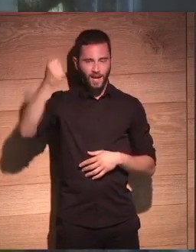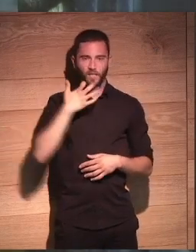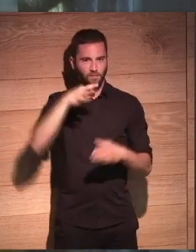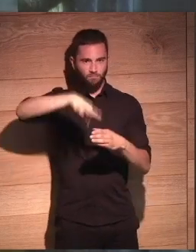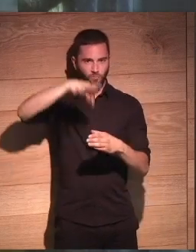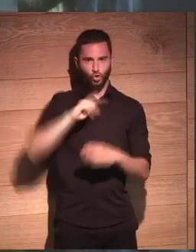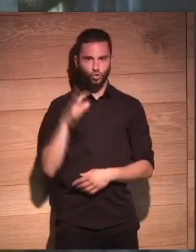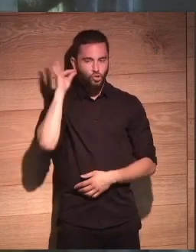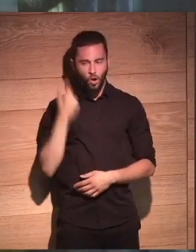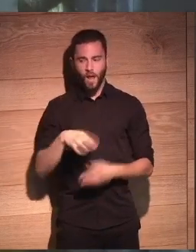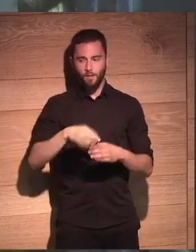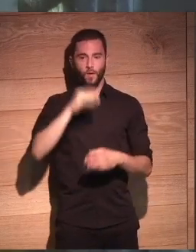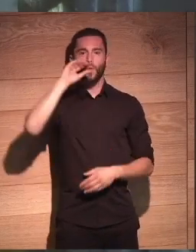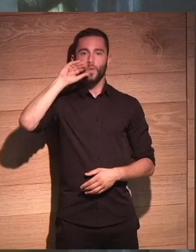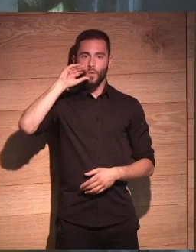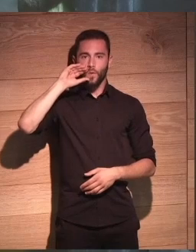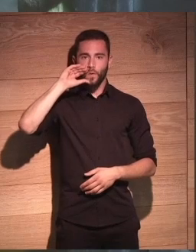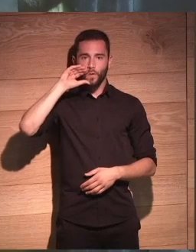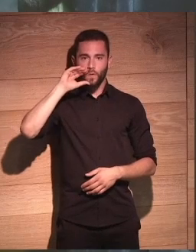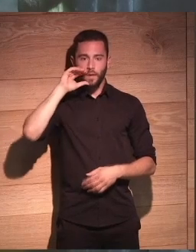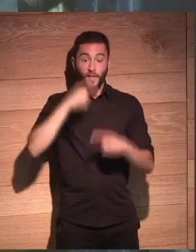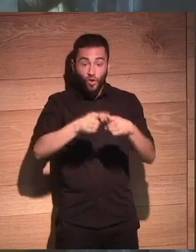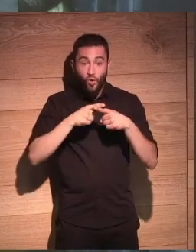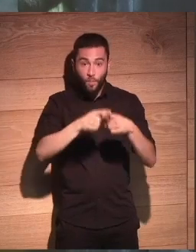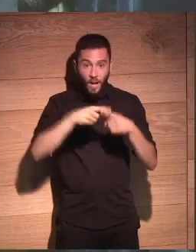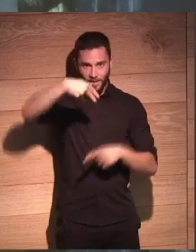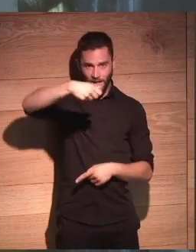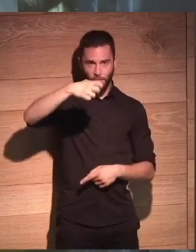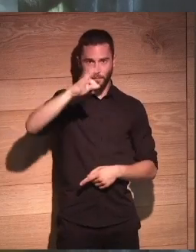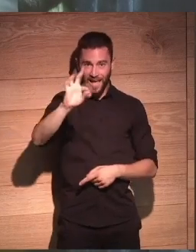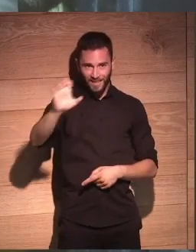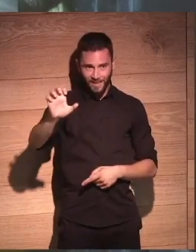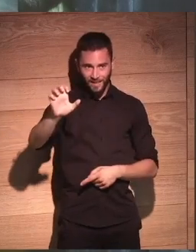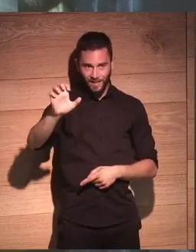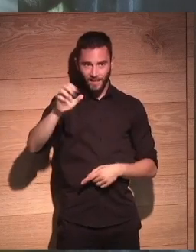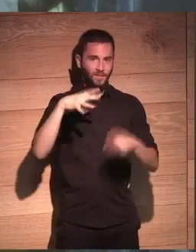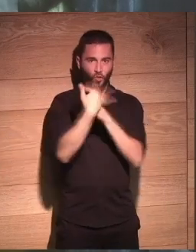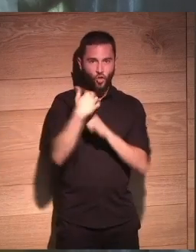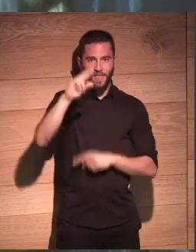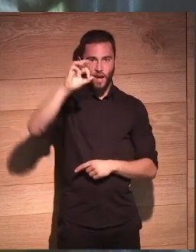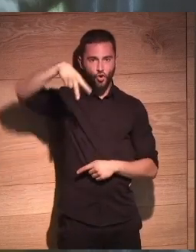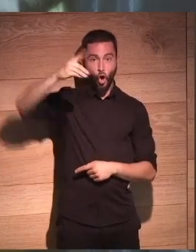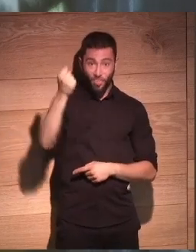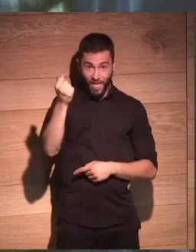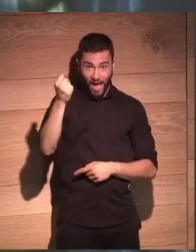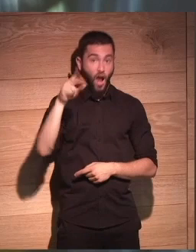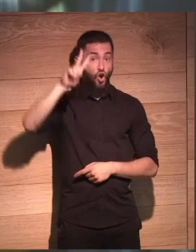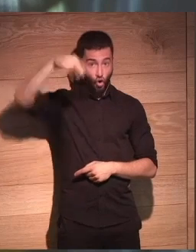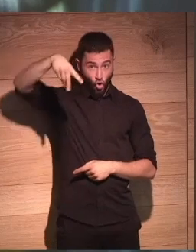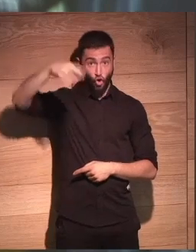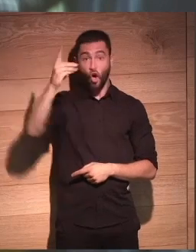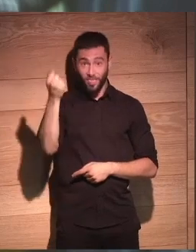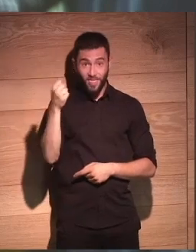cuando uno toma y comparte, es el mate o es el momento de la ronda de tereré. Y esa ronda